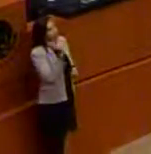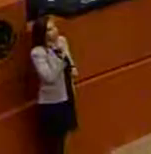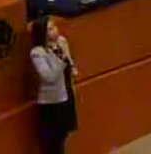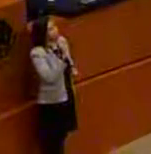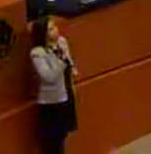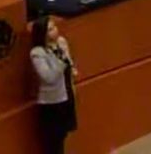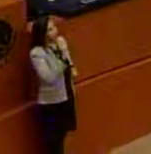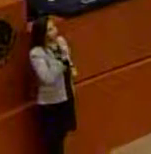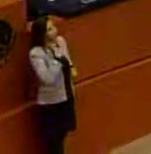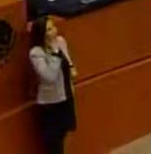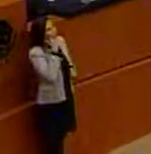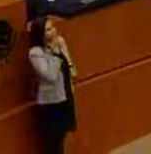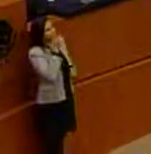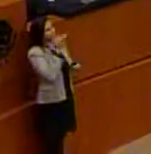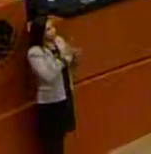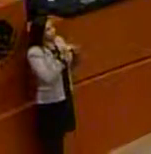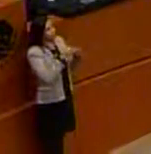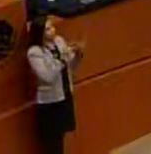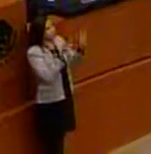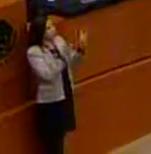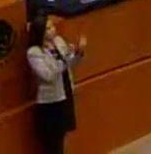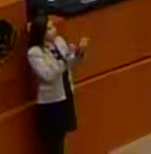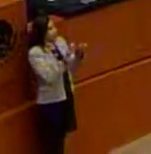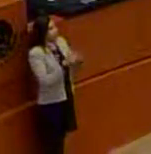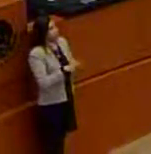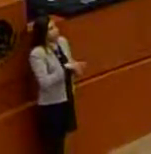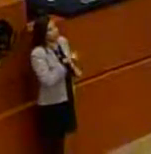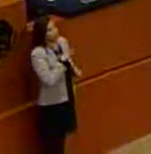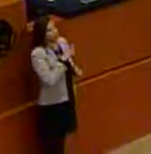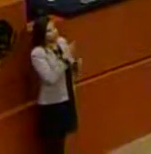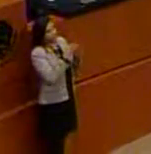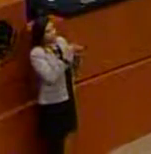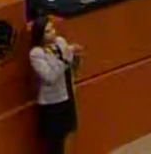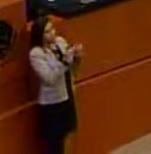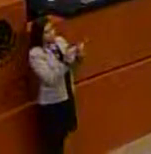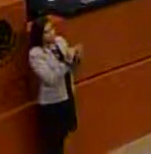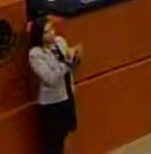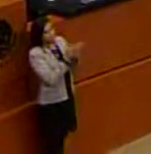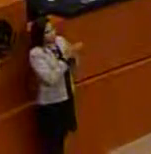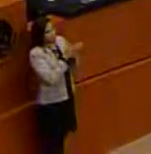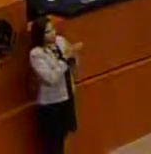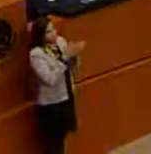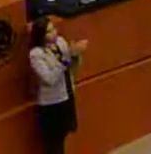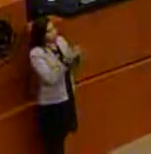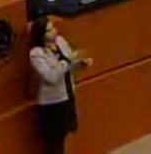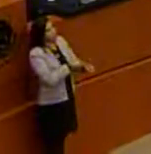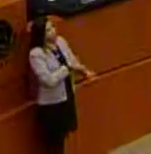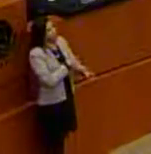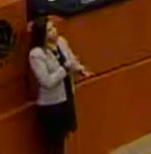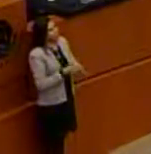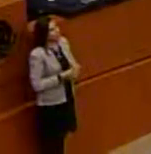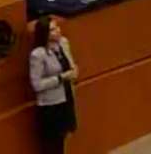Precisamente cuando traté de ponerle un título a mi nota que había elaborado originalmente,